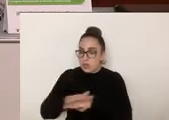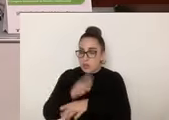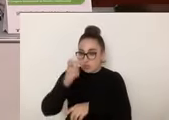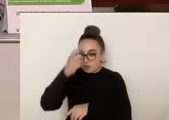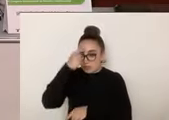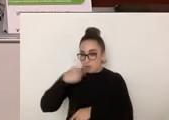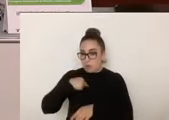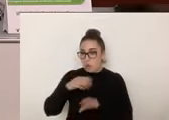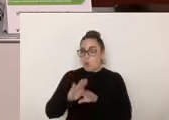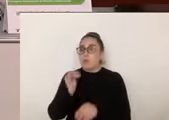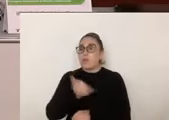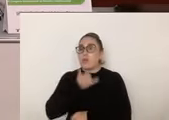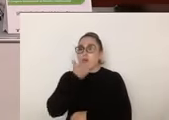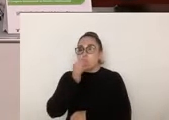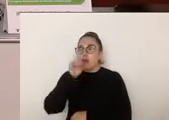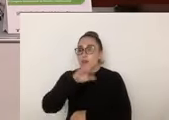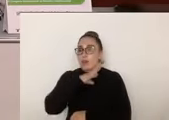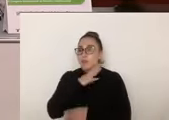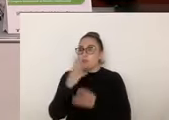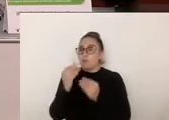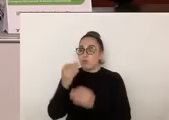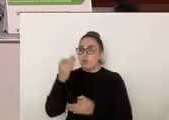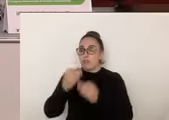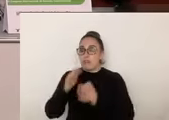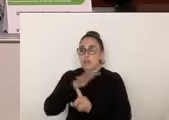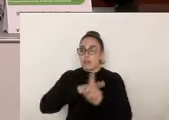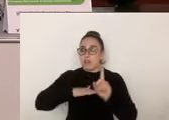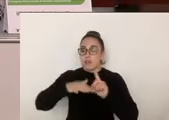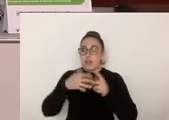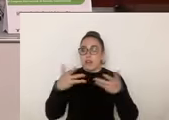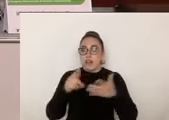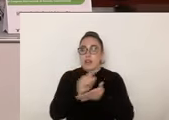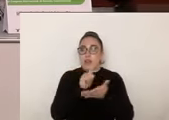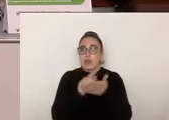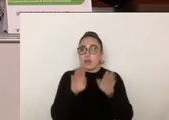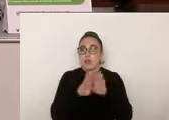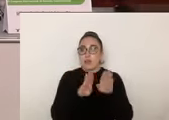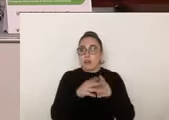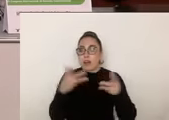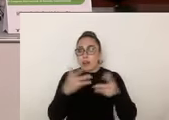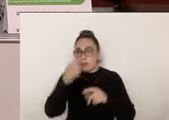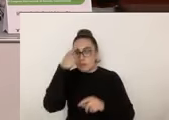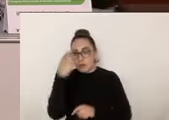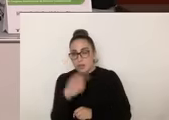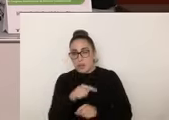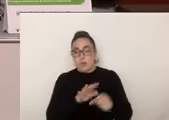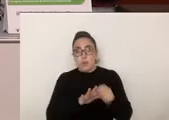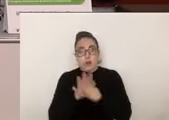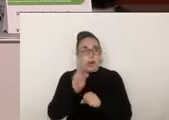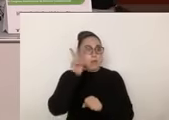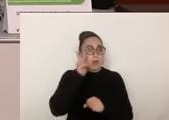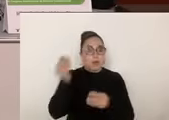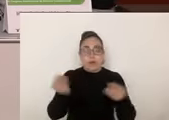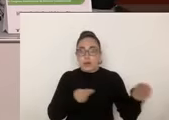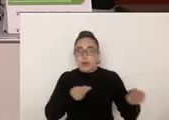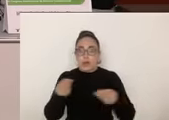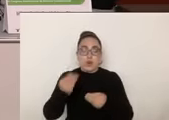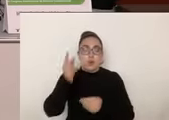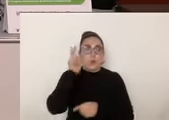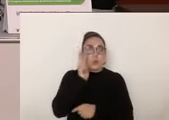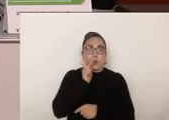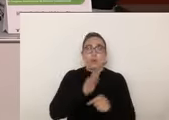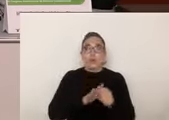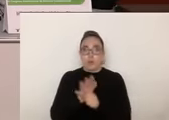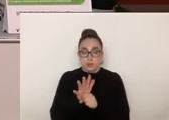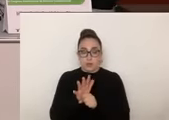campo extensísimo de cómo se hacen las leyes, para qué las hacemos, con qué tipo de pruebas, evidencias sobre